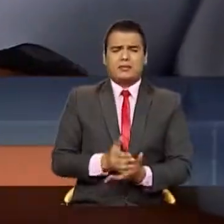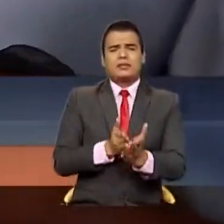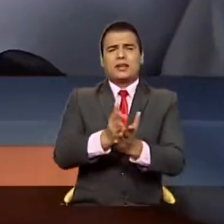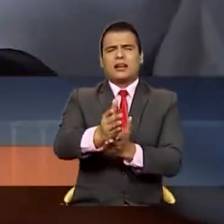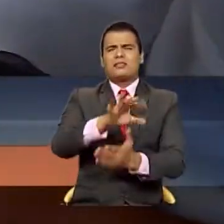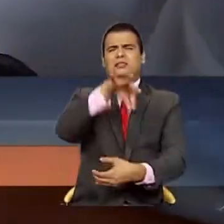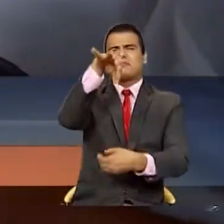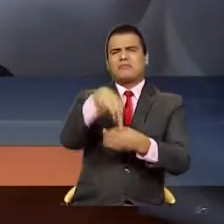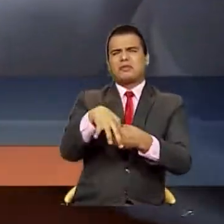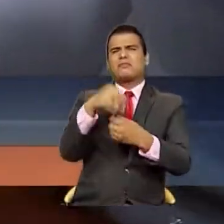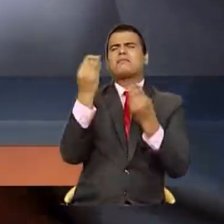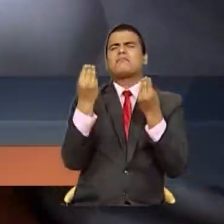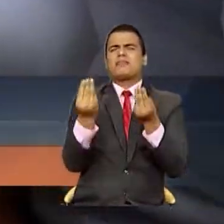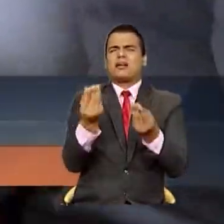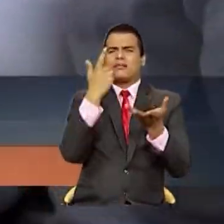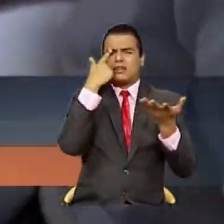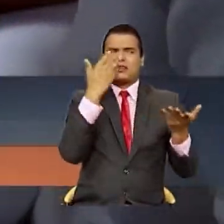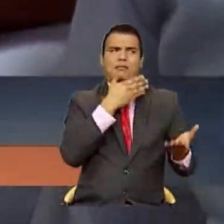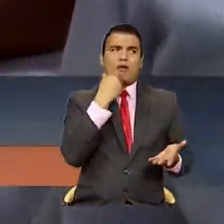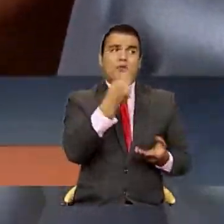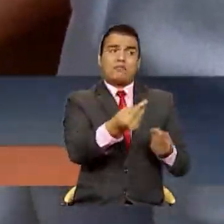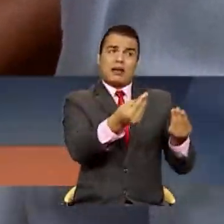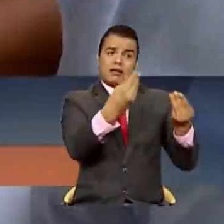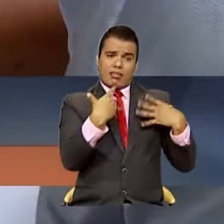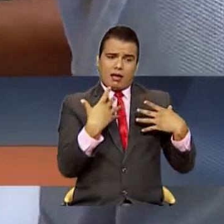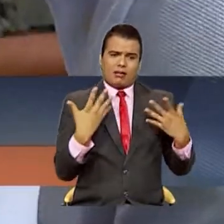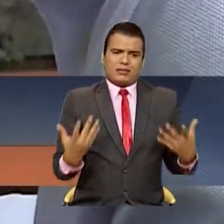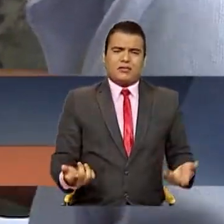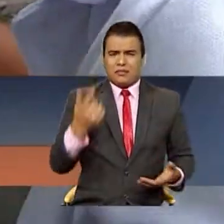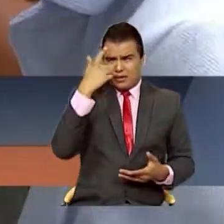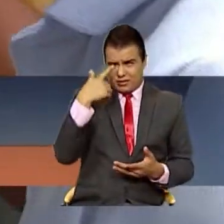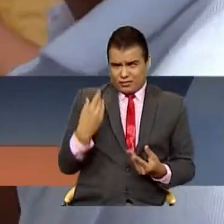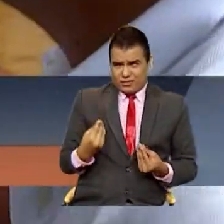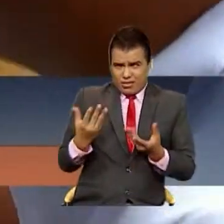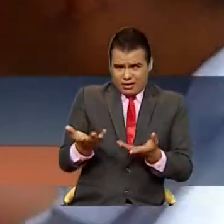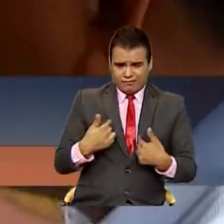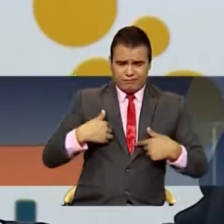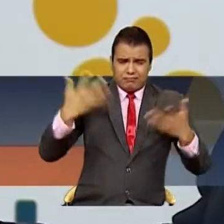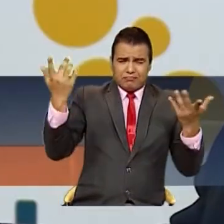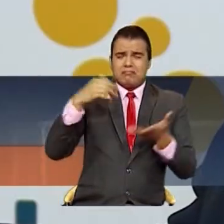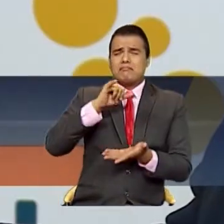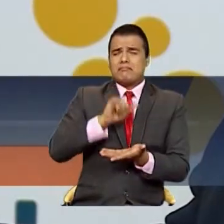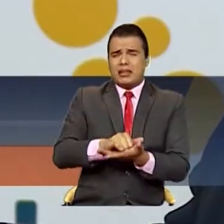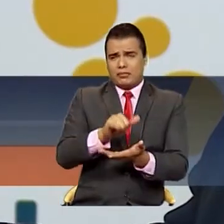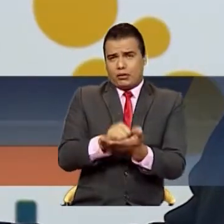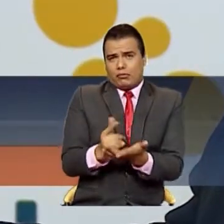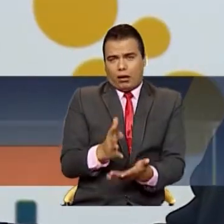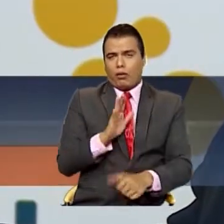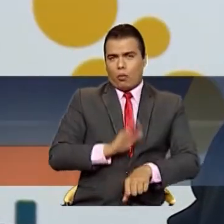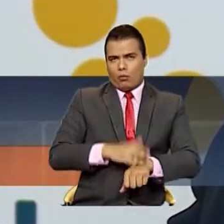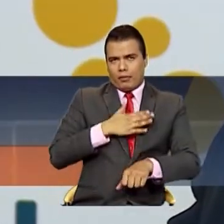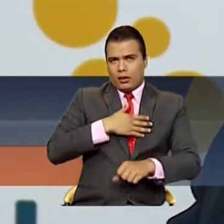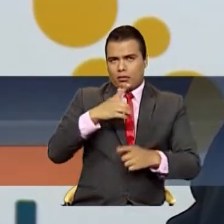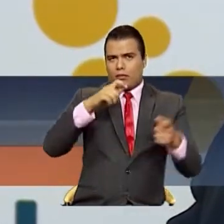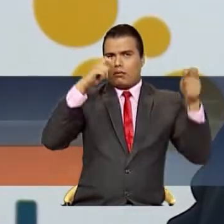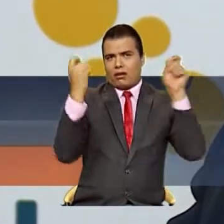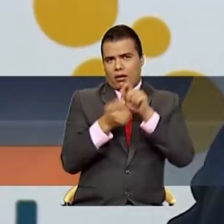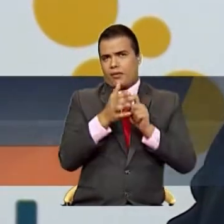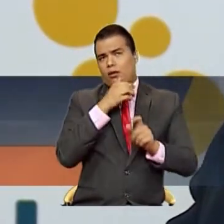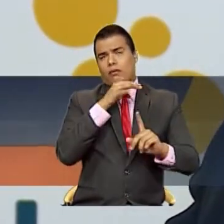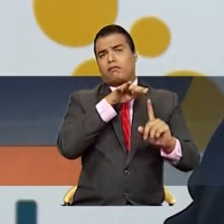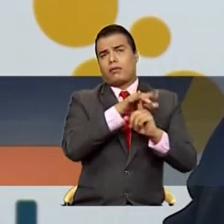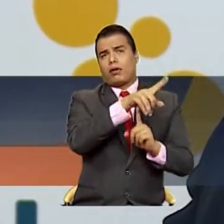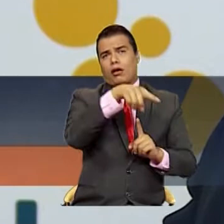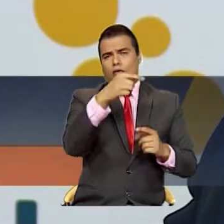no voy a votar o si voy a vender mi voto, justamente porque pienso que nada va a cambiar, efectivamente nada va a cambiar, porque le voy a estar dando poder a